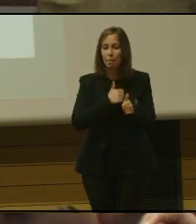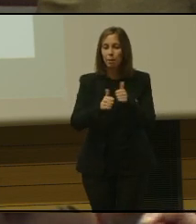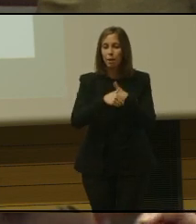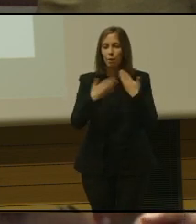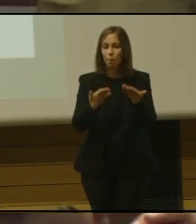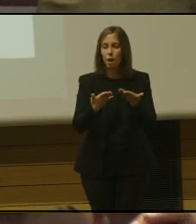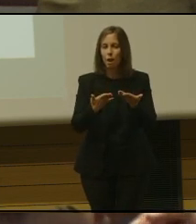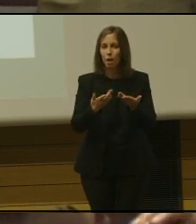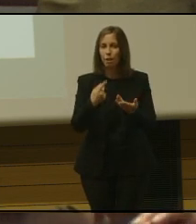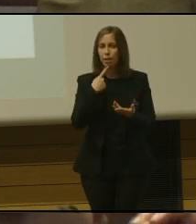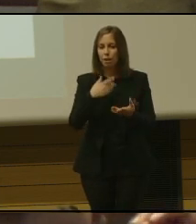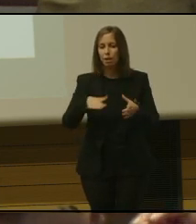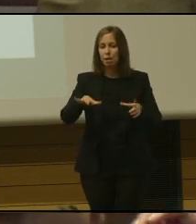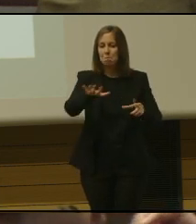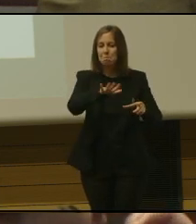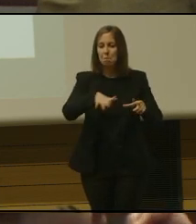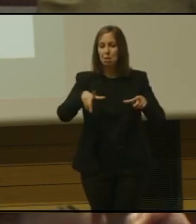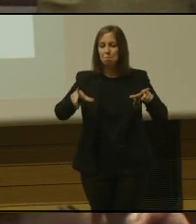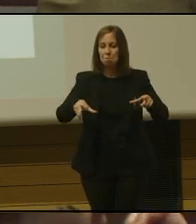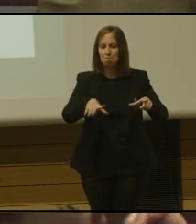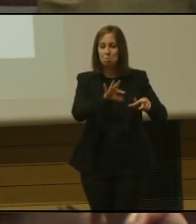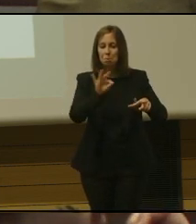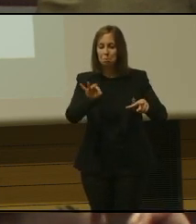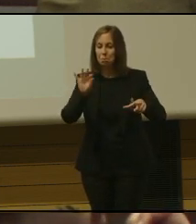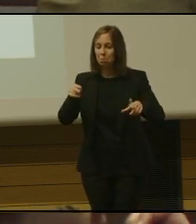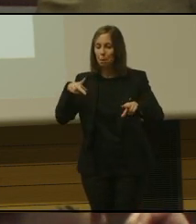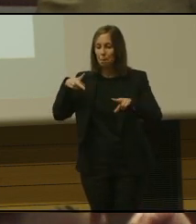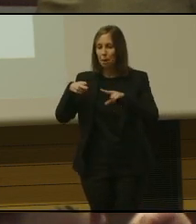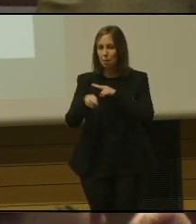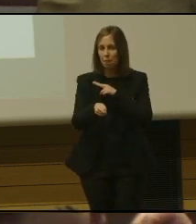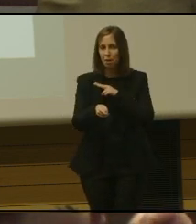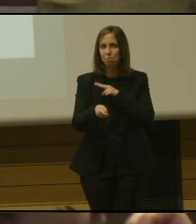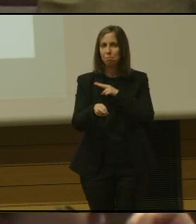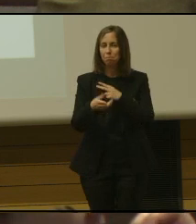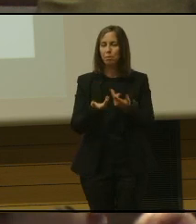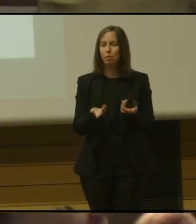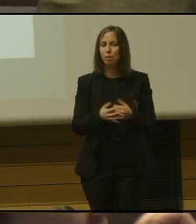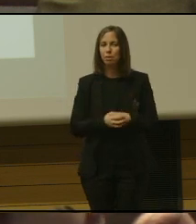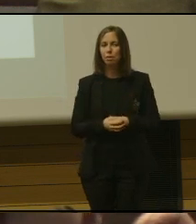diferentes espacios en los que trabajar de manera preventiva estaría bien.